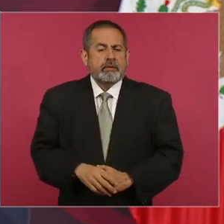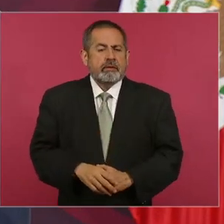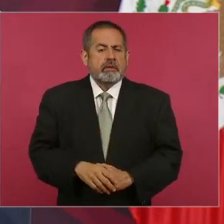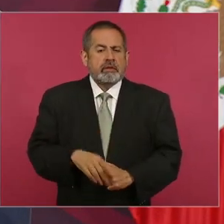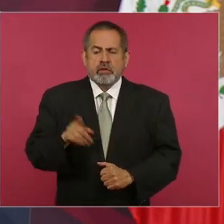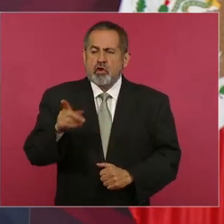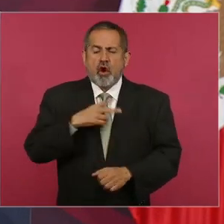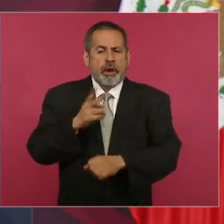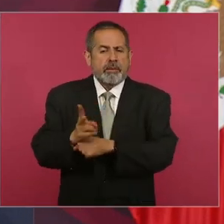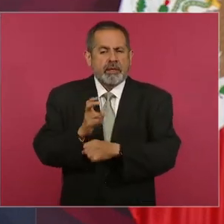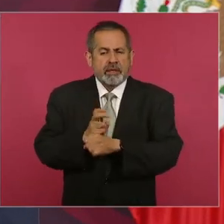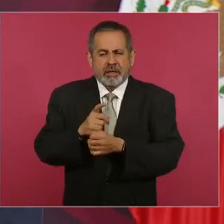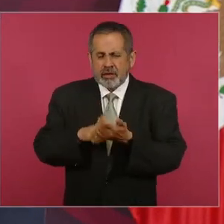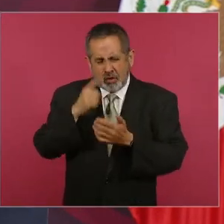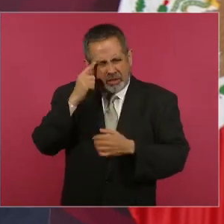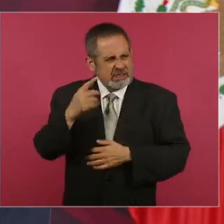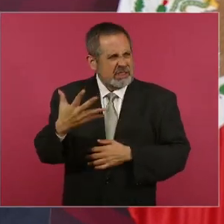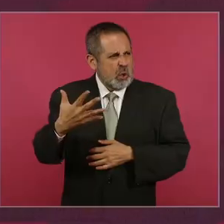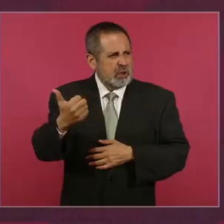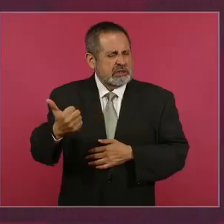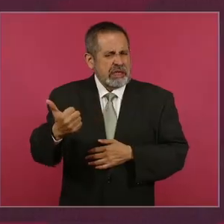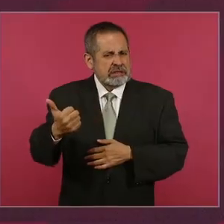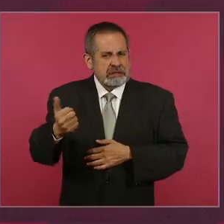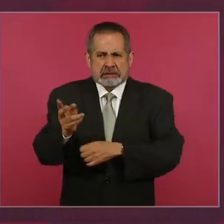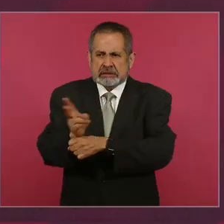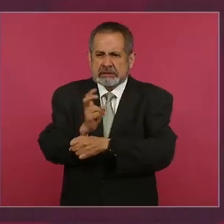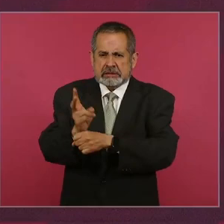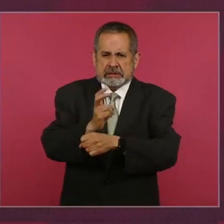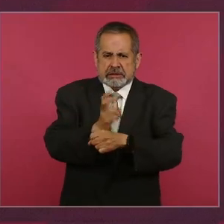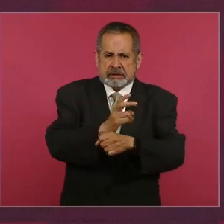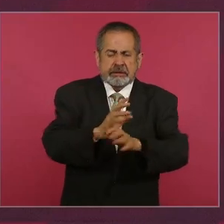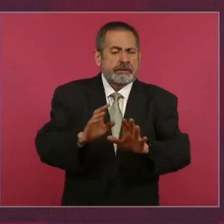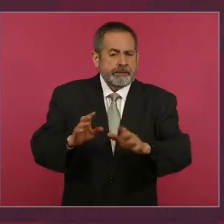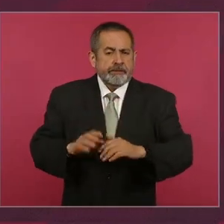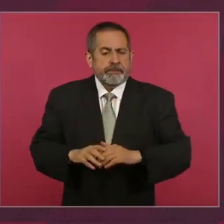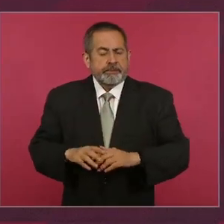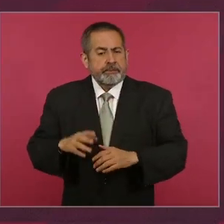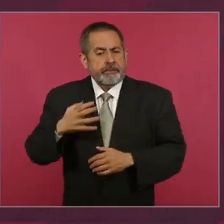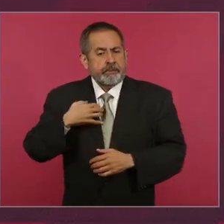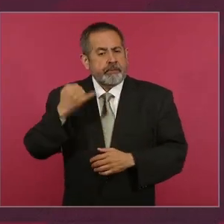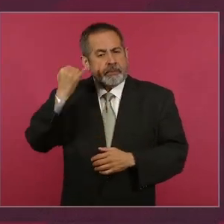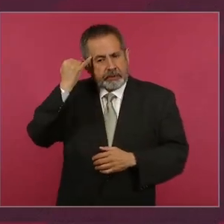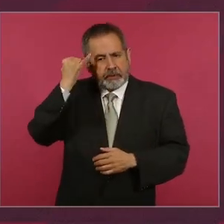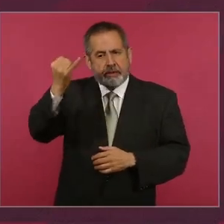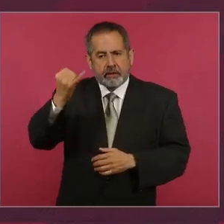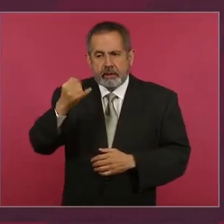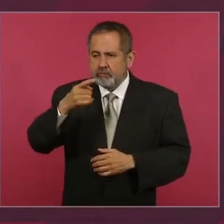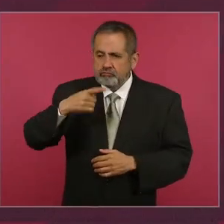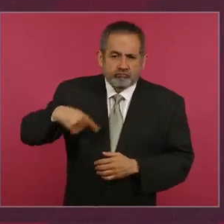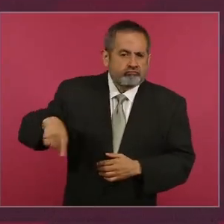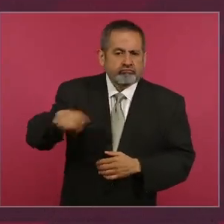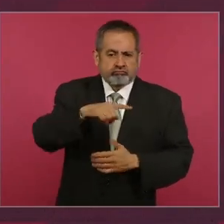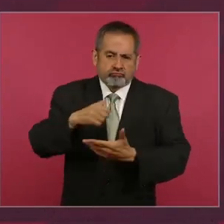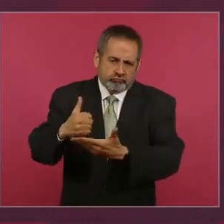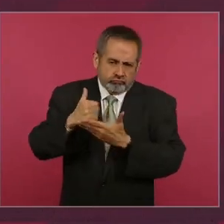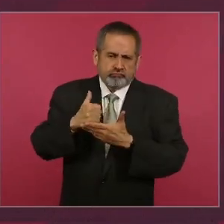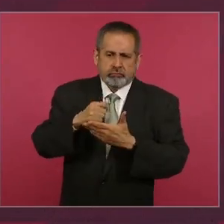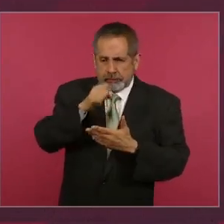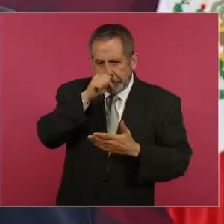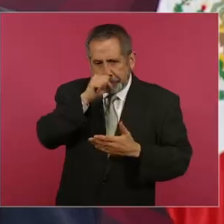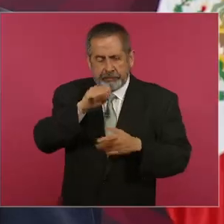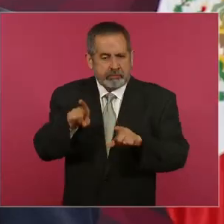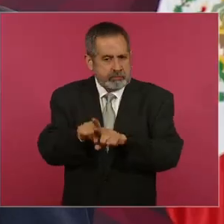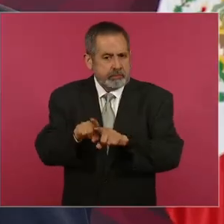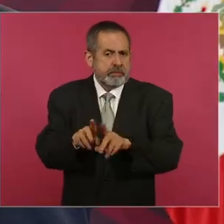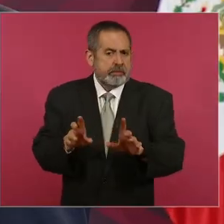Se invitó creo que a 5 a 6, porque la idea es que nos ayuden ellos. O